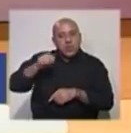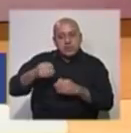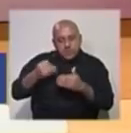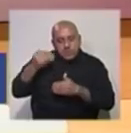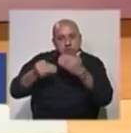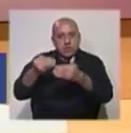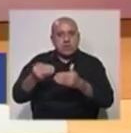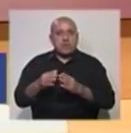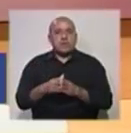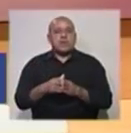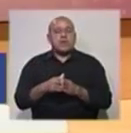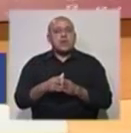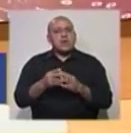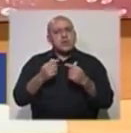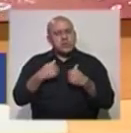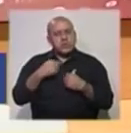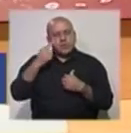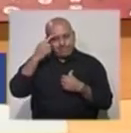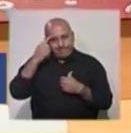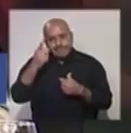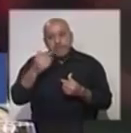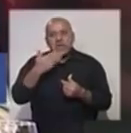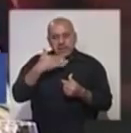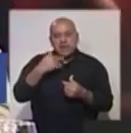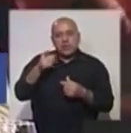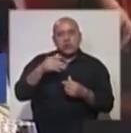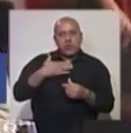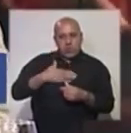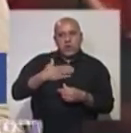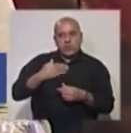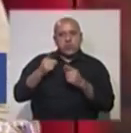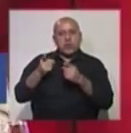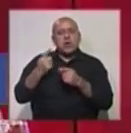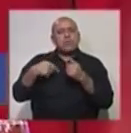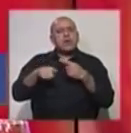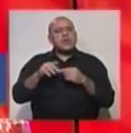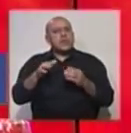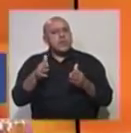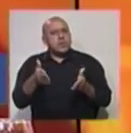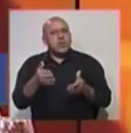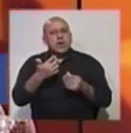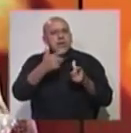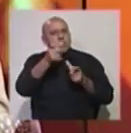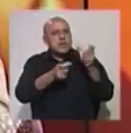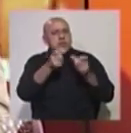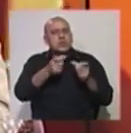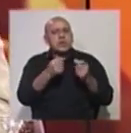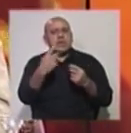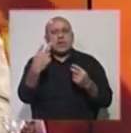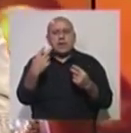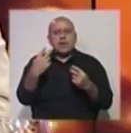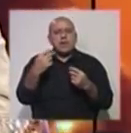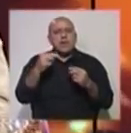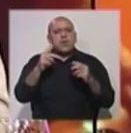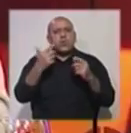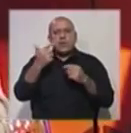Ahora, yo entiendo el camino y lo comparto totalmente, pero ¿cómo le suena a la gente que nos ve que una persona